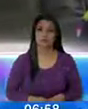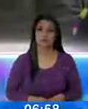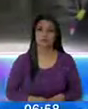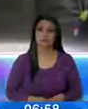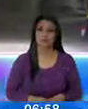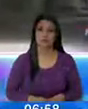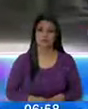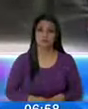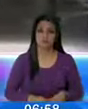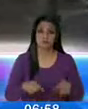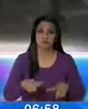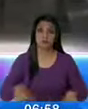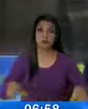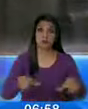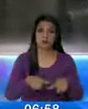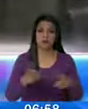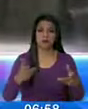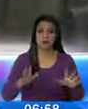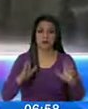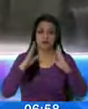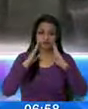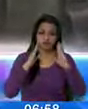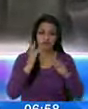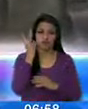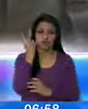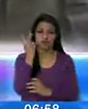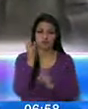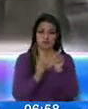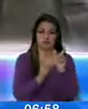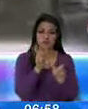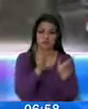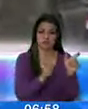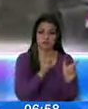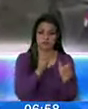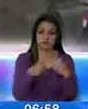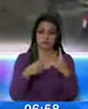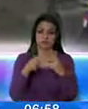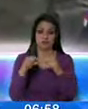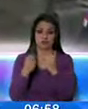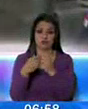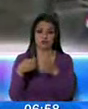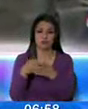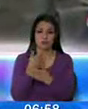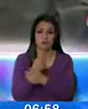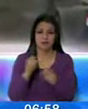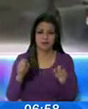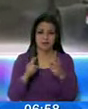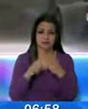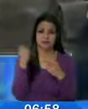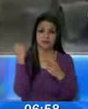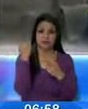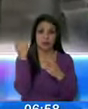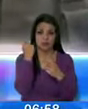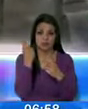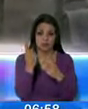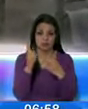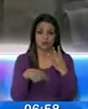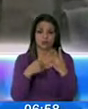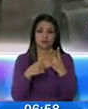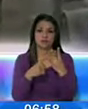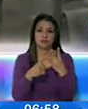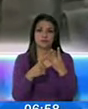En el lugar trabajamos 12 efectivos, con una unidad de rescate, una ambulancia,